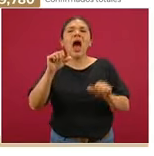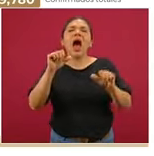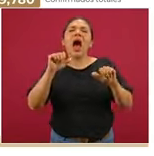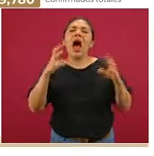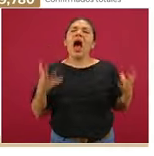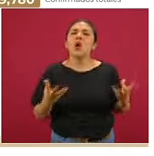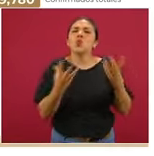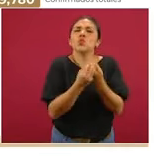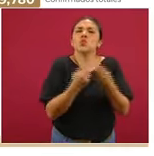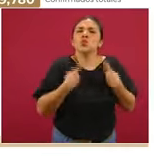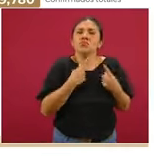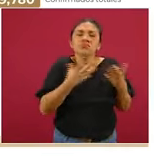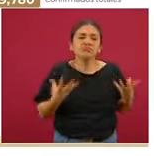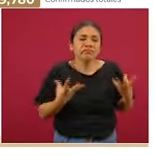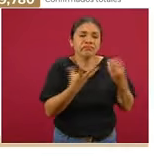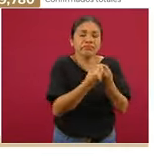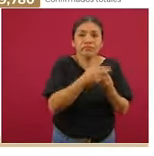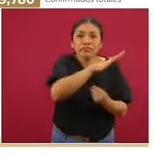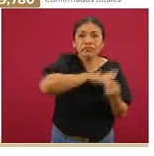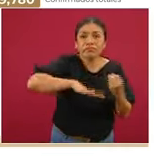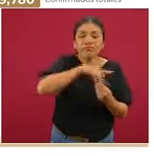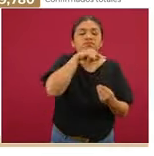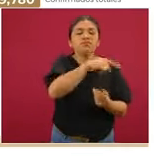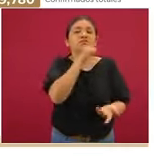asociación epidemiológica fueron